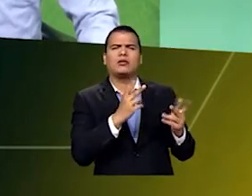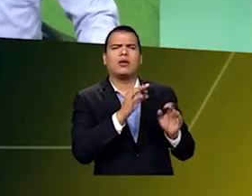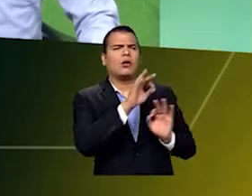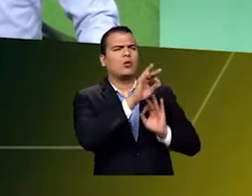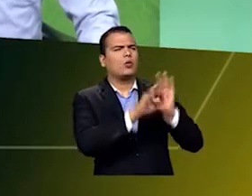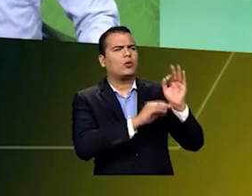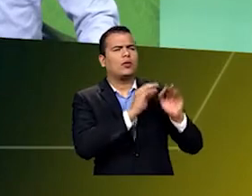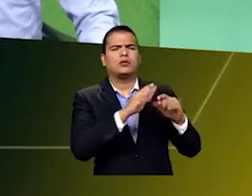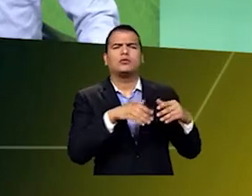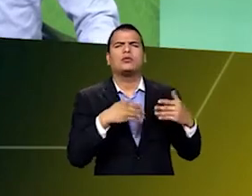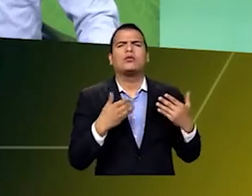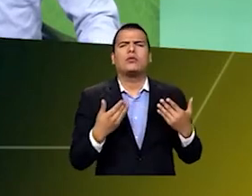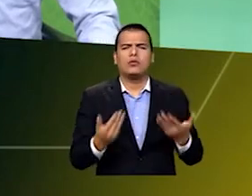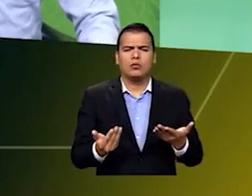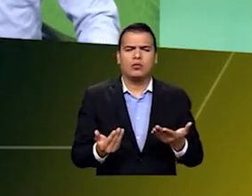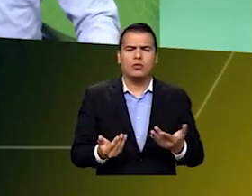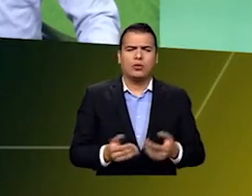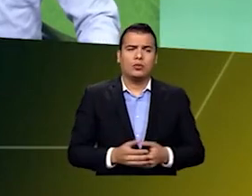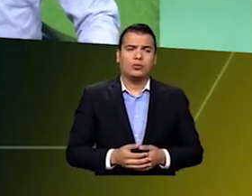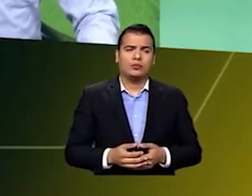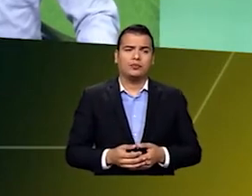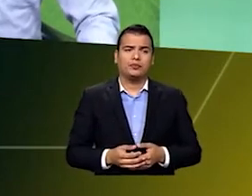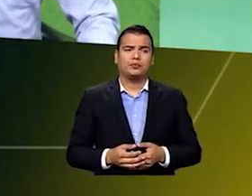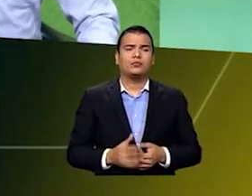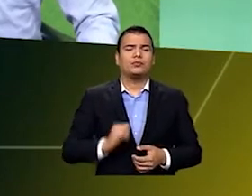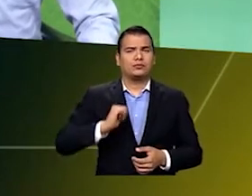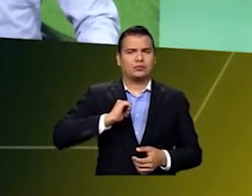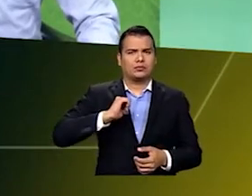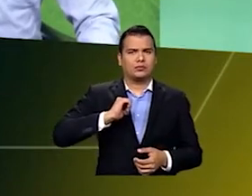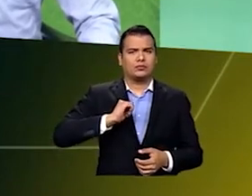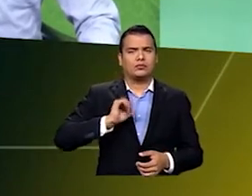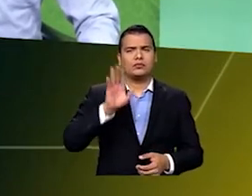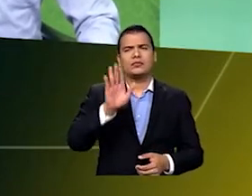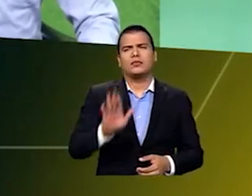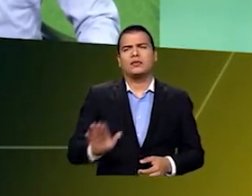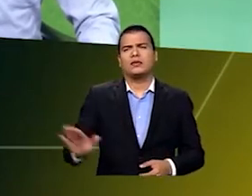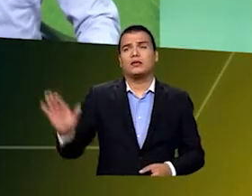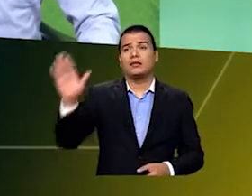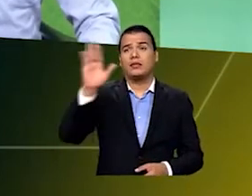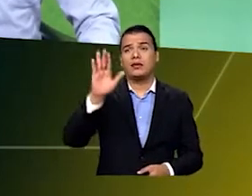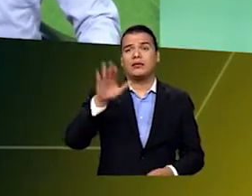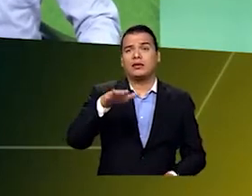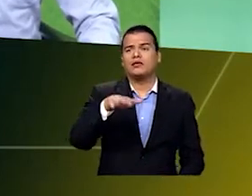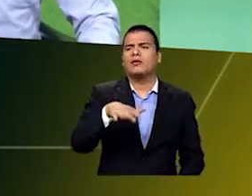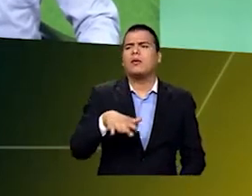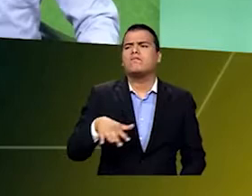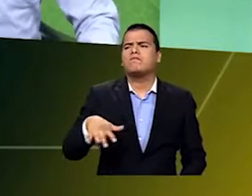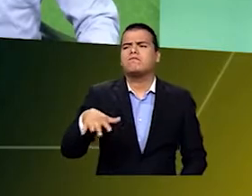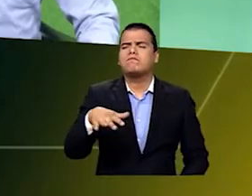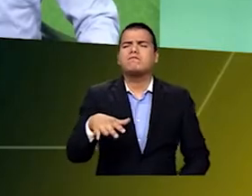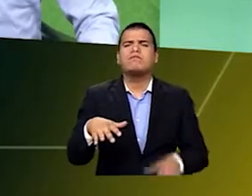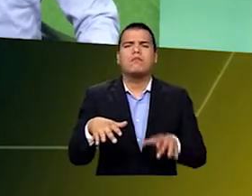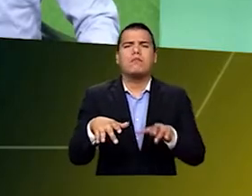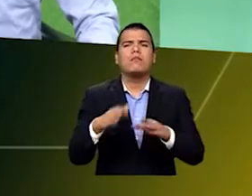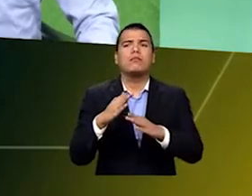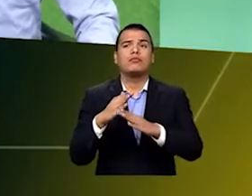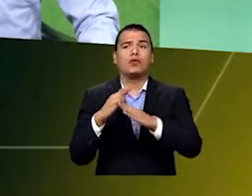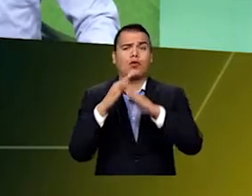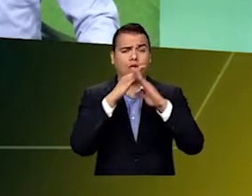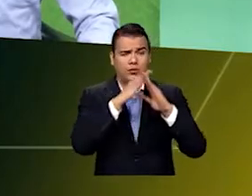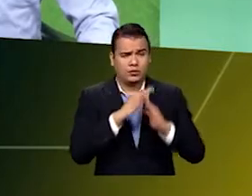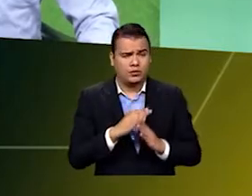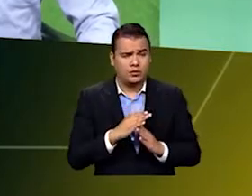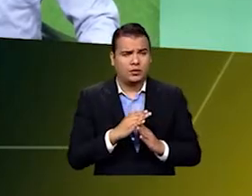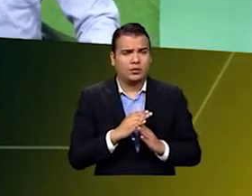pregunta. Digamos, está conformado el Sistema Departamental de Áreas Protegidas. Ese es un sistema que en total